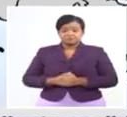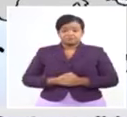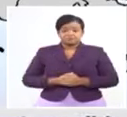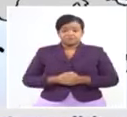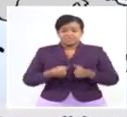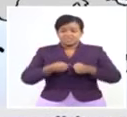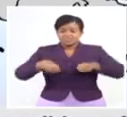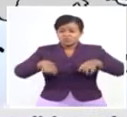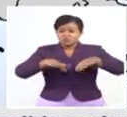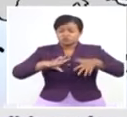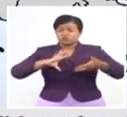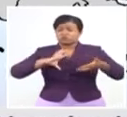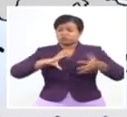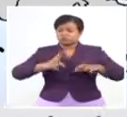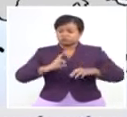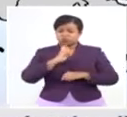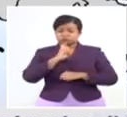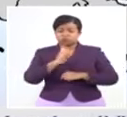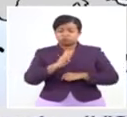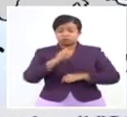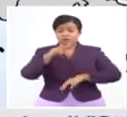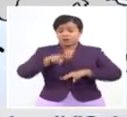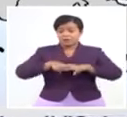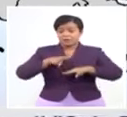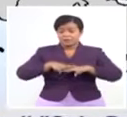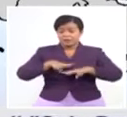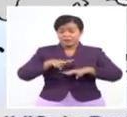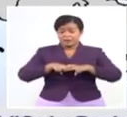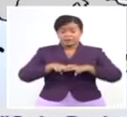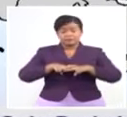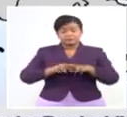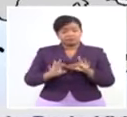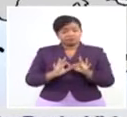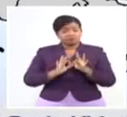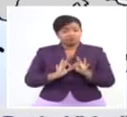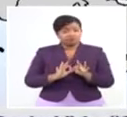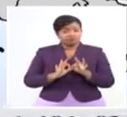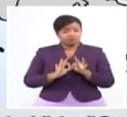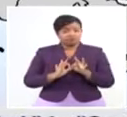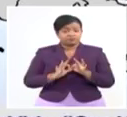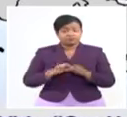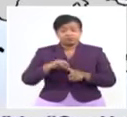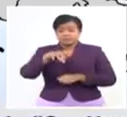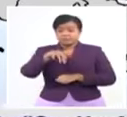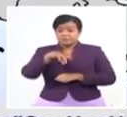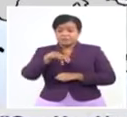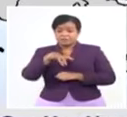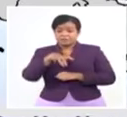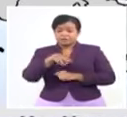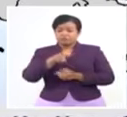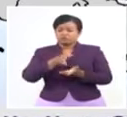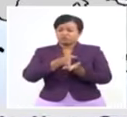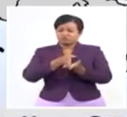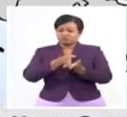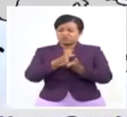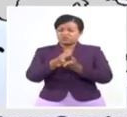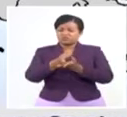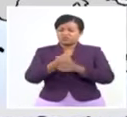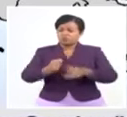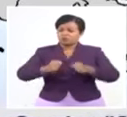compleja. La Habana, la complejidad mayor, Pinar del Río sigue con una transmisión muy